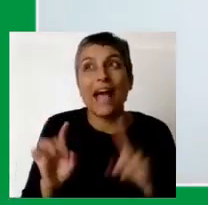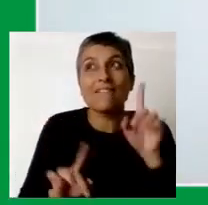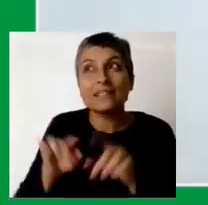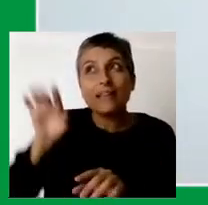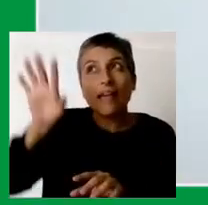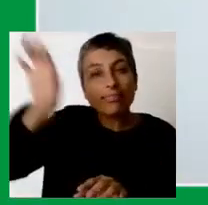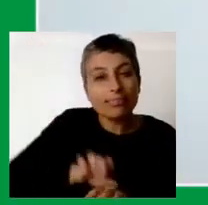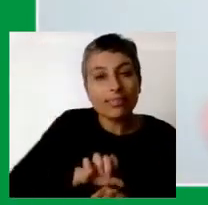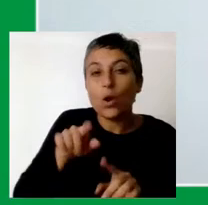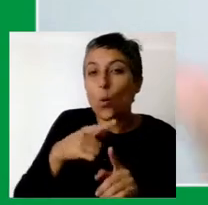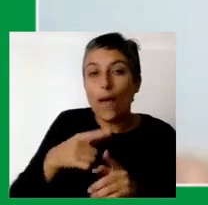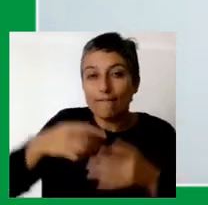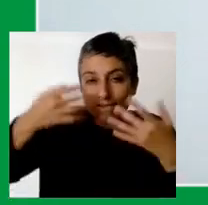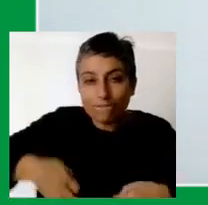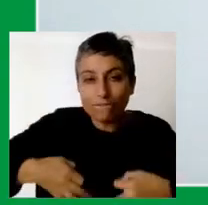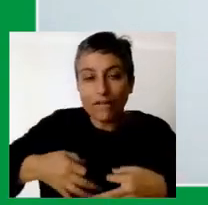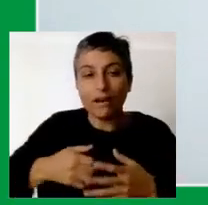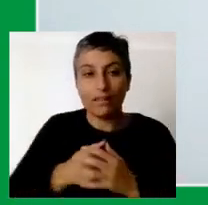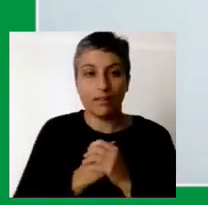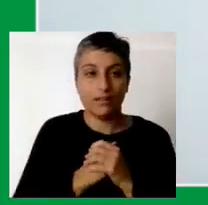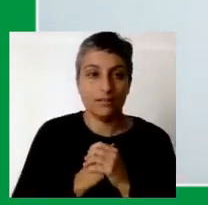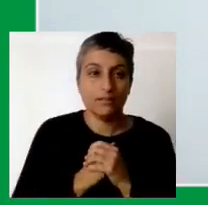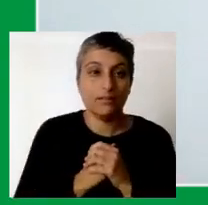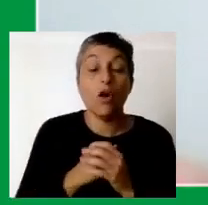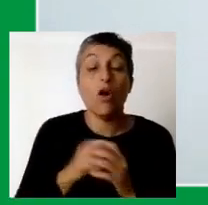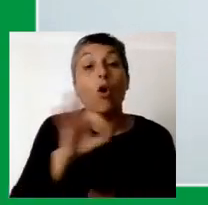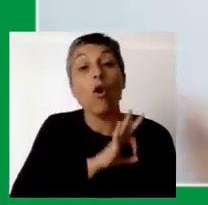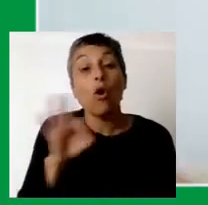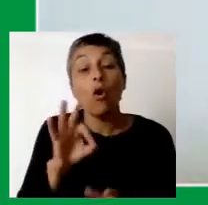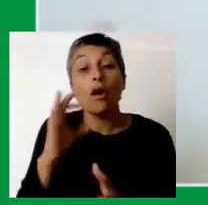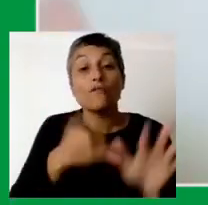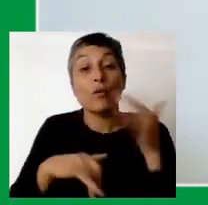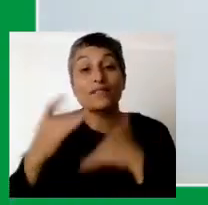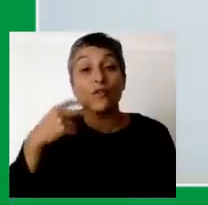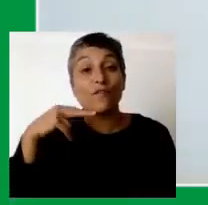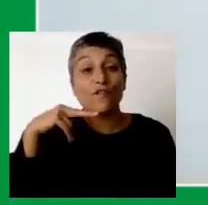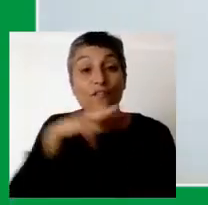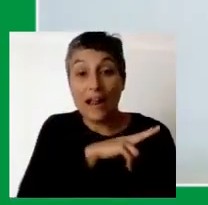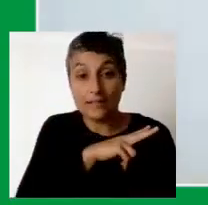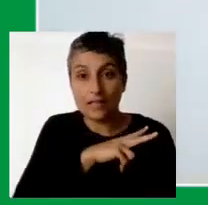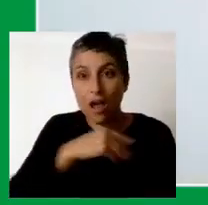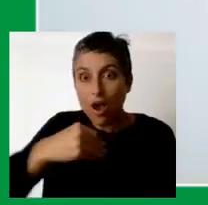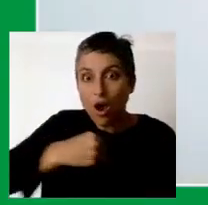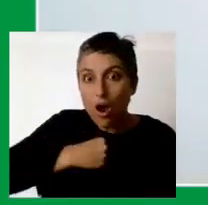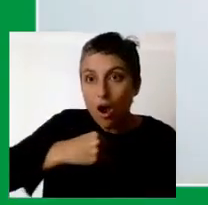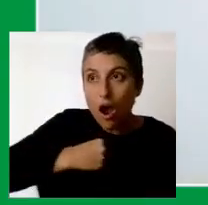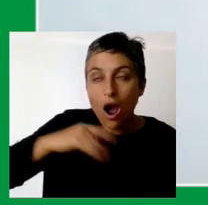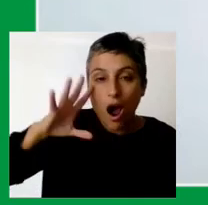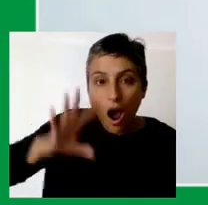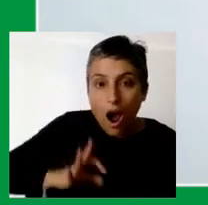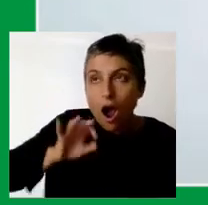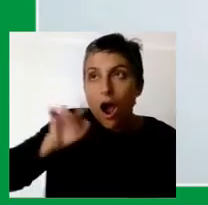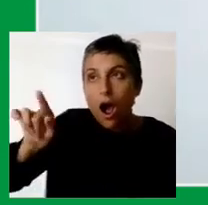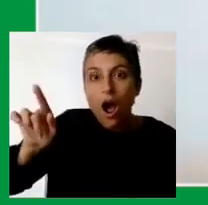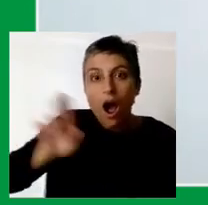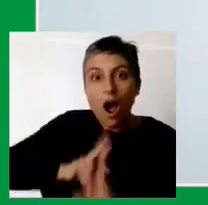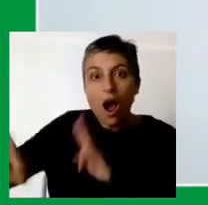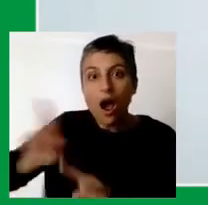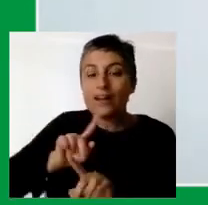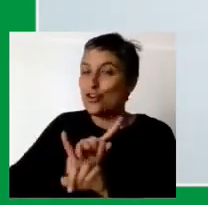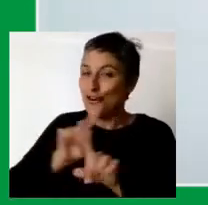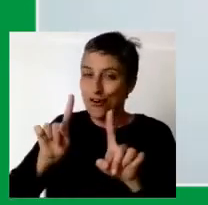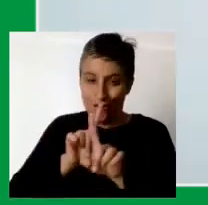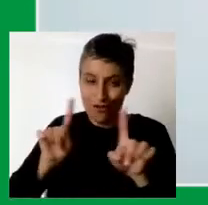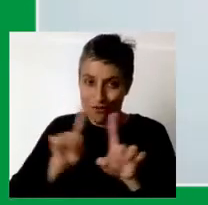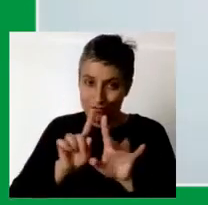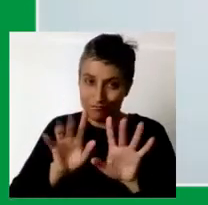fidedignas, podría ser algún tipo de información falsa. Entonces, no podemos confiar ciegamente en las respuestas